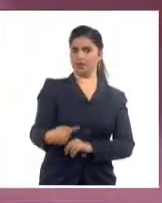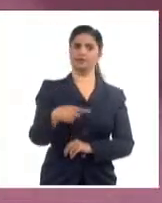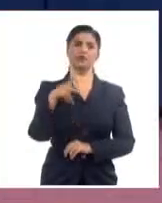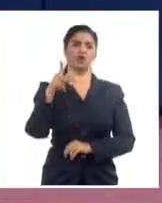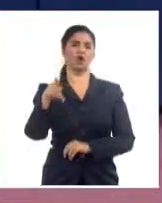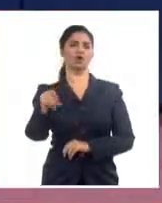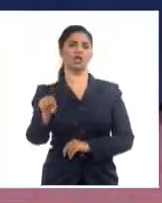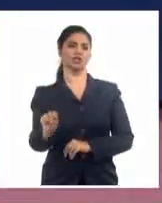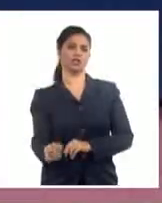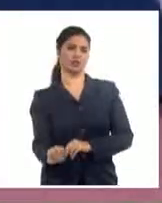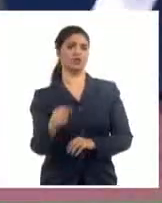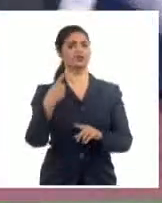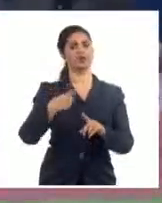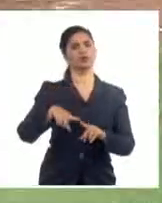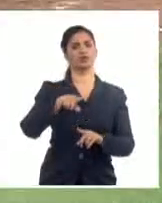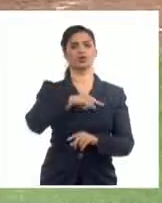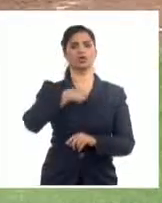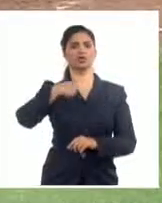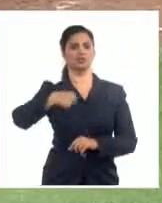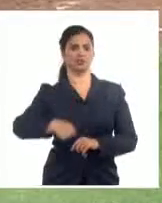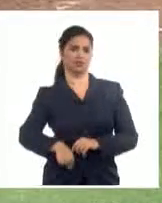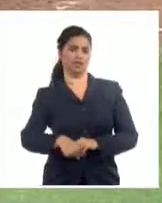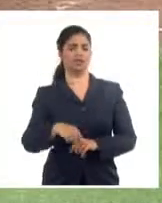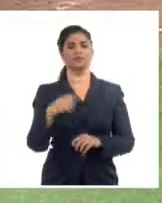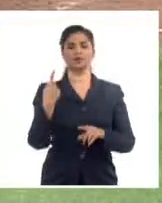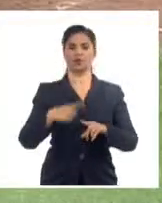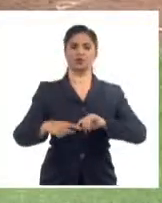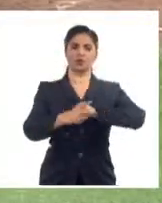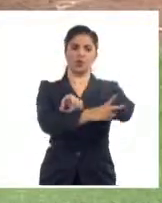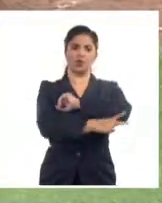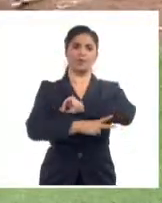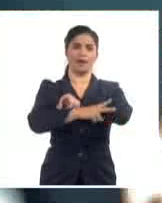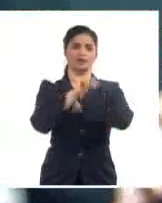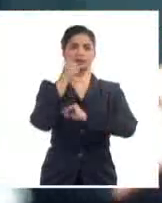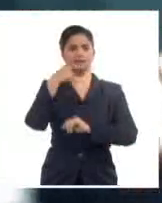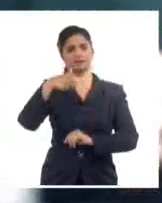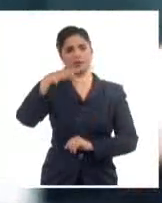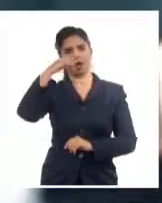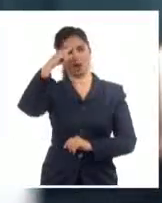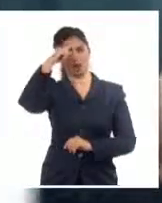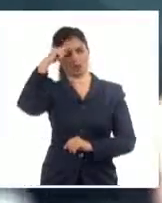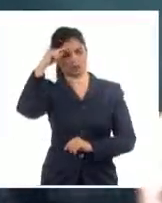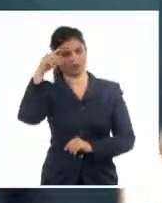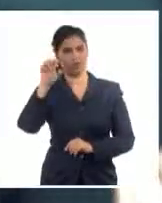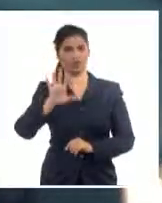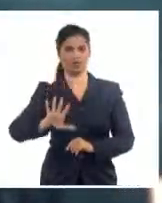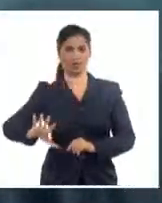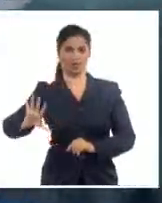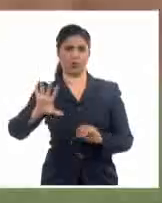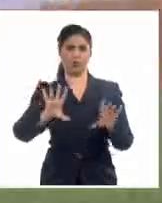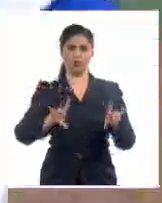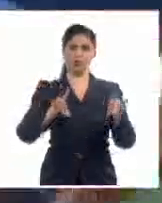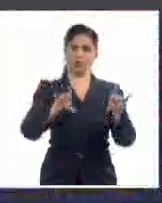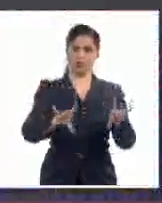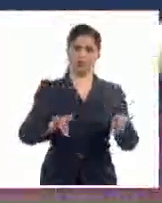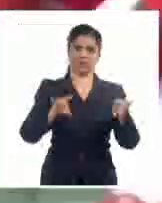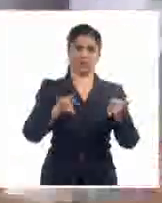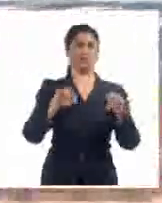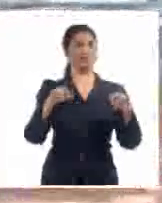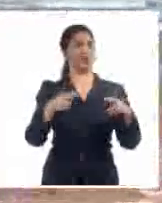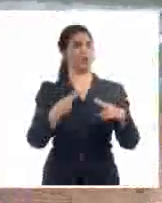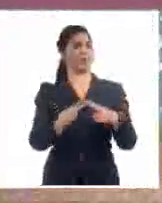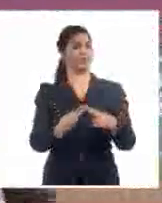Taipei de China por Asia, Países Bajos en representación de Europa y Australia. La actualización incluye las competencias